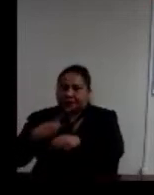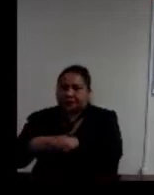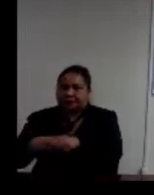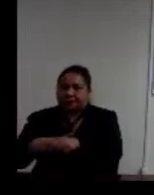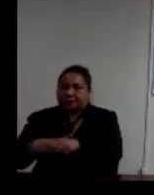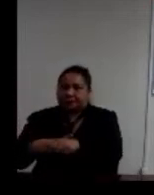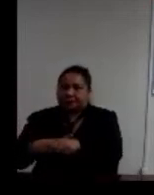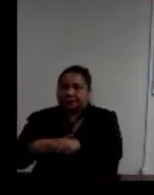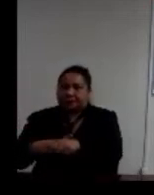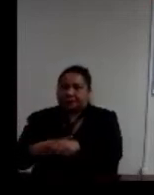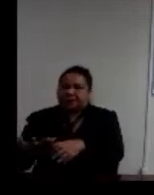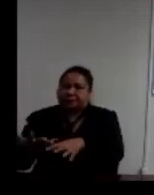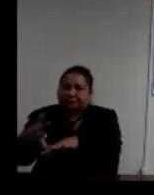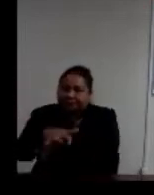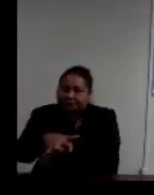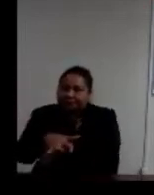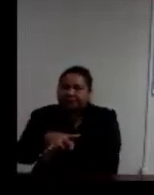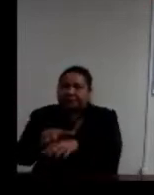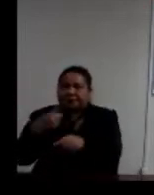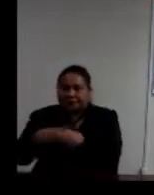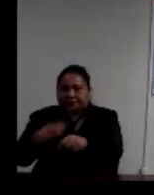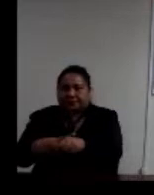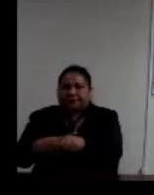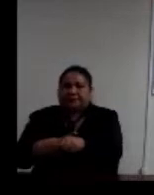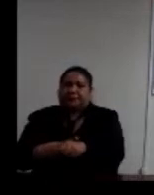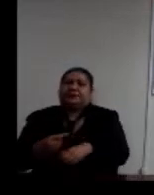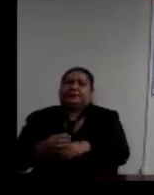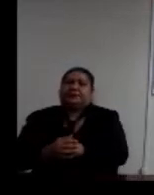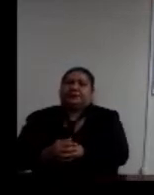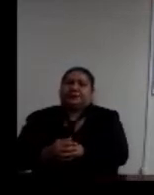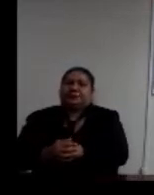se agrega a la enfermedad. La enfermedad primaria se llama